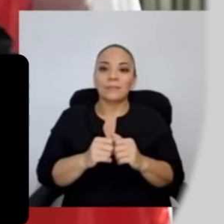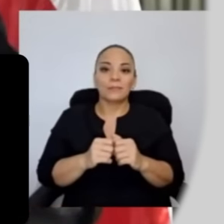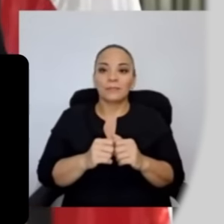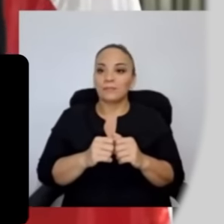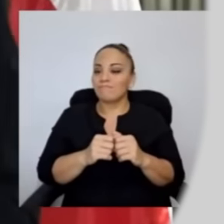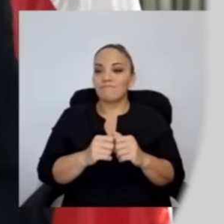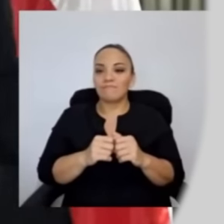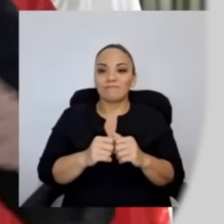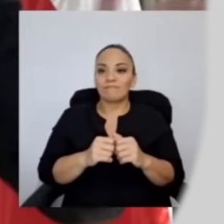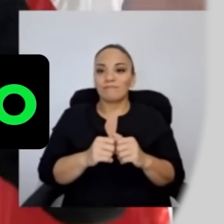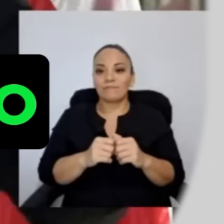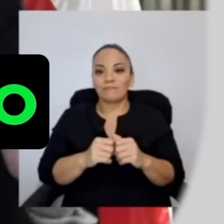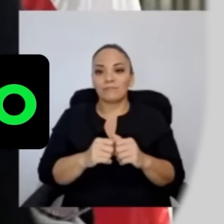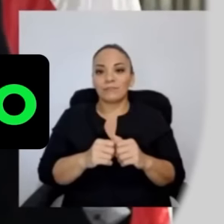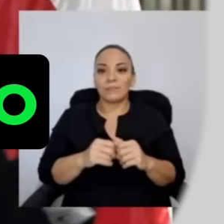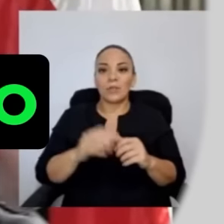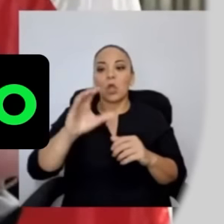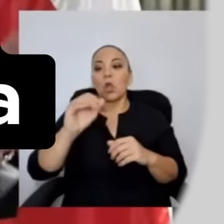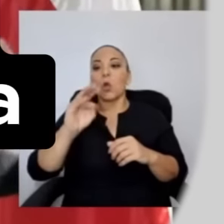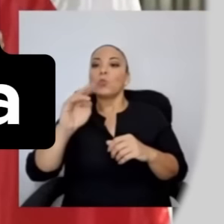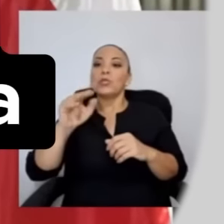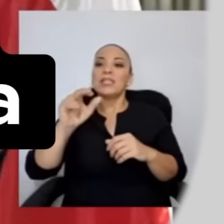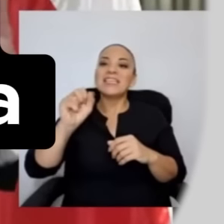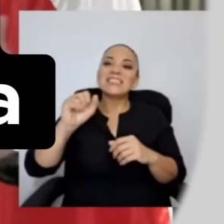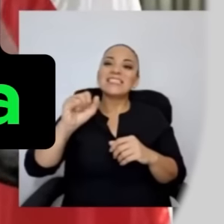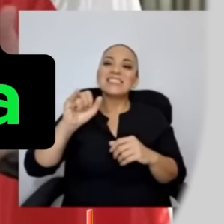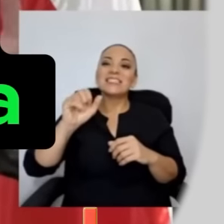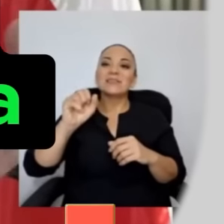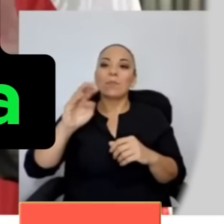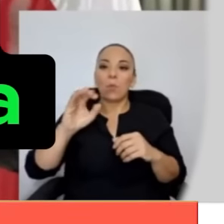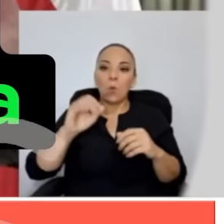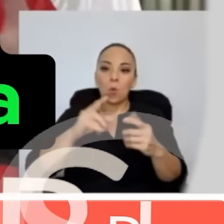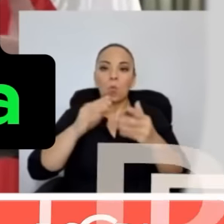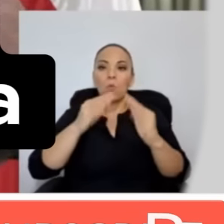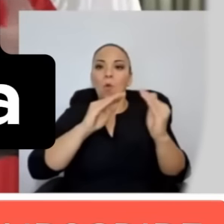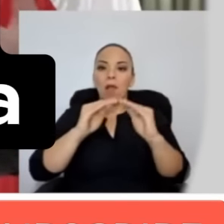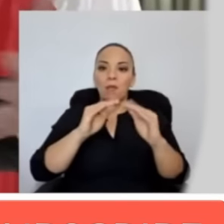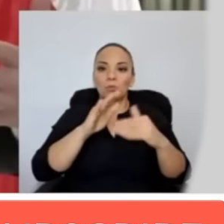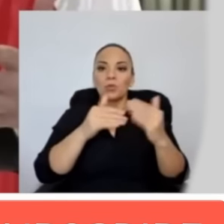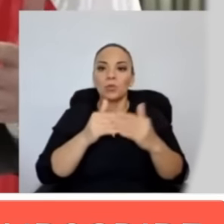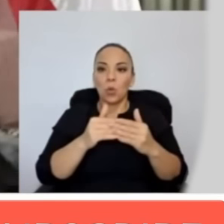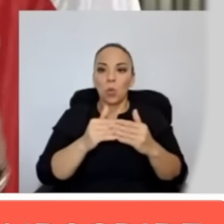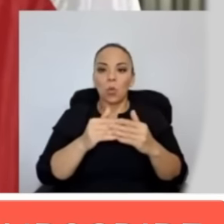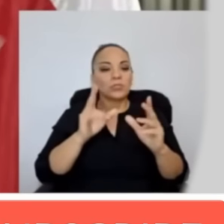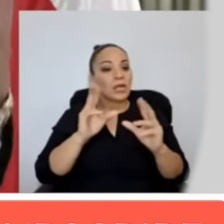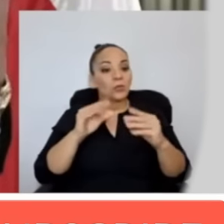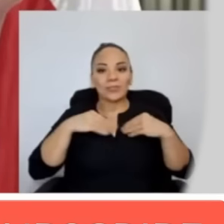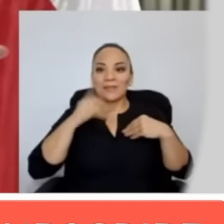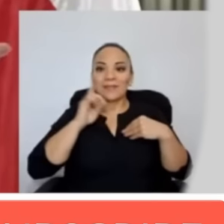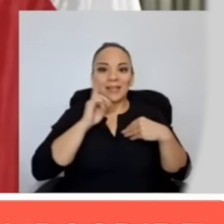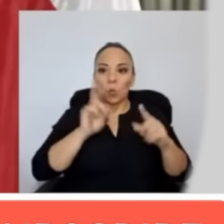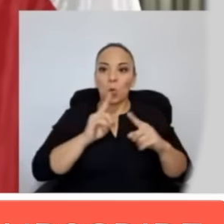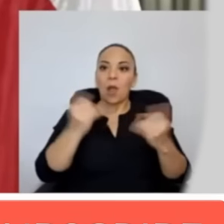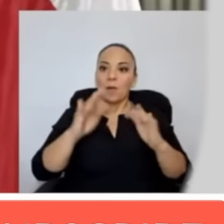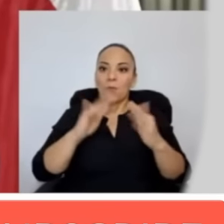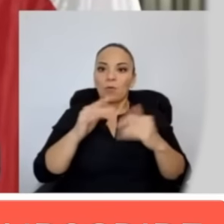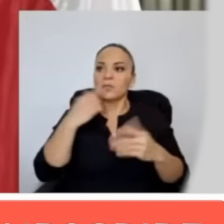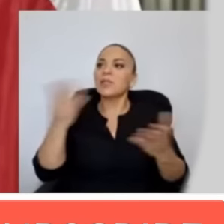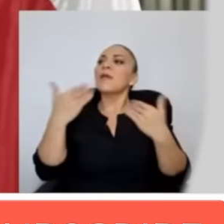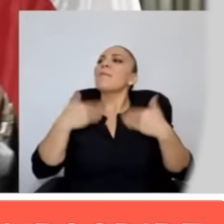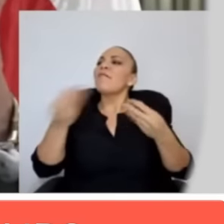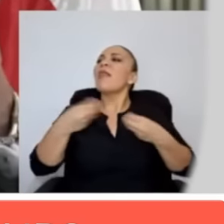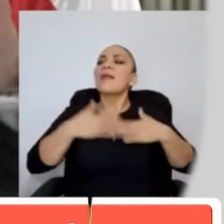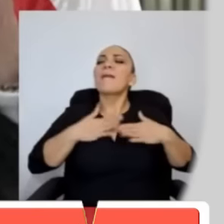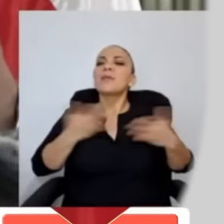pueblo y nosotros. No. Dígame qué me van a dar a mí con razón en